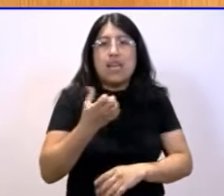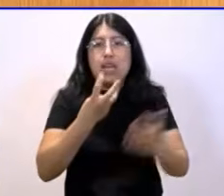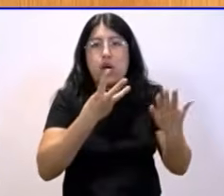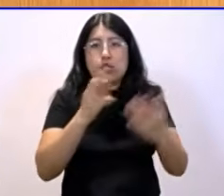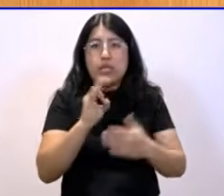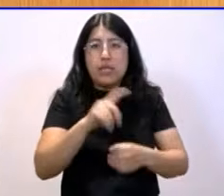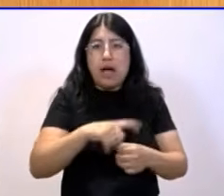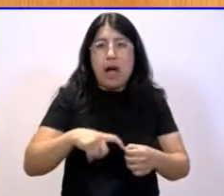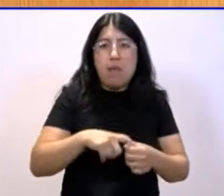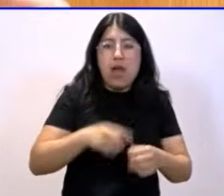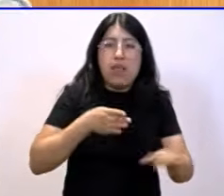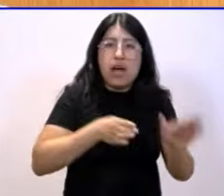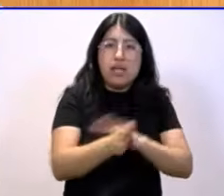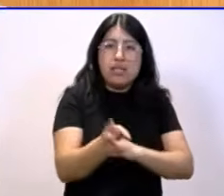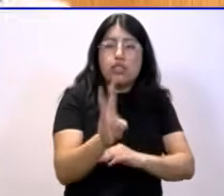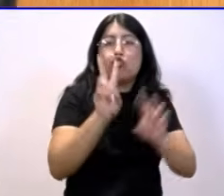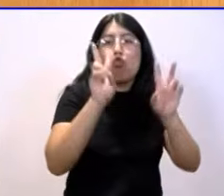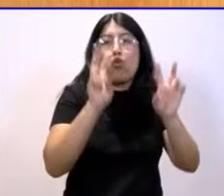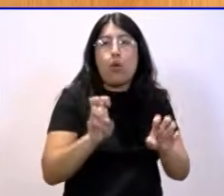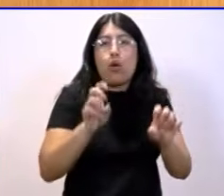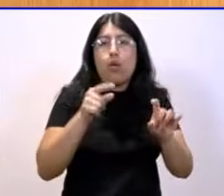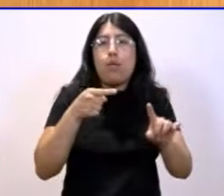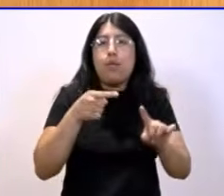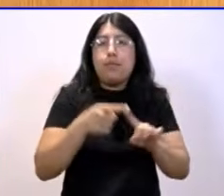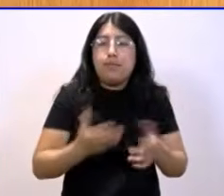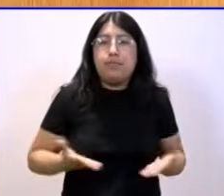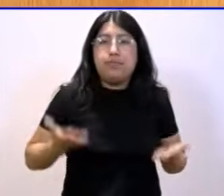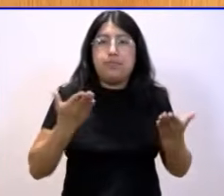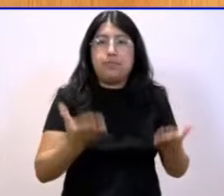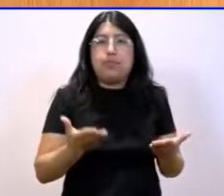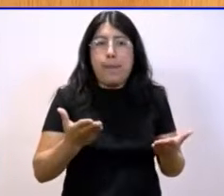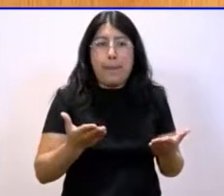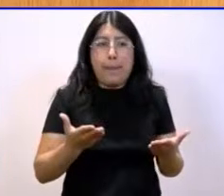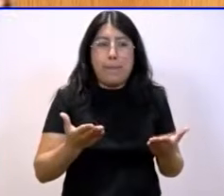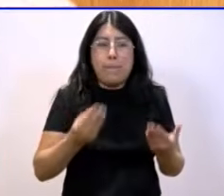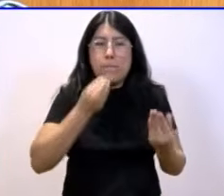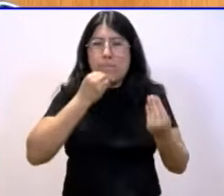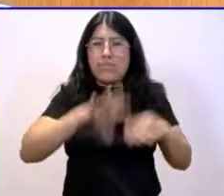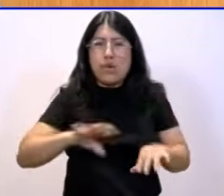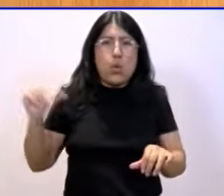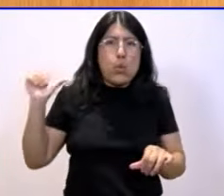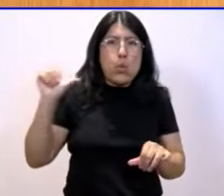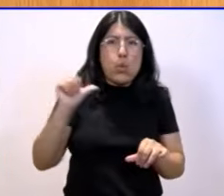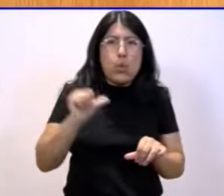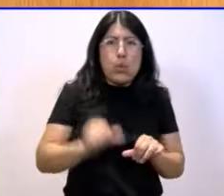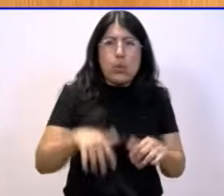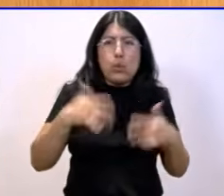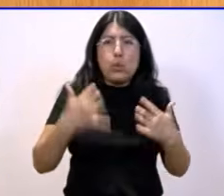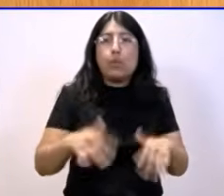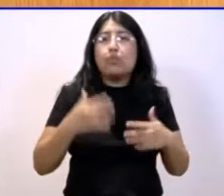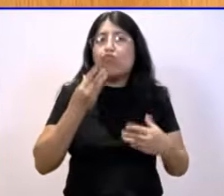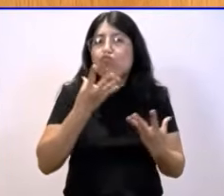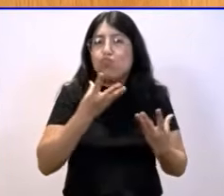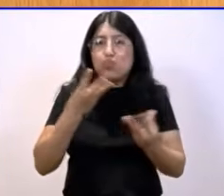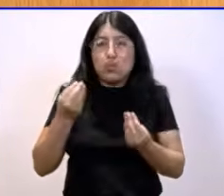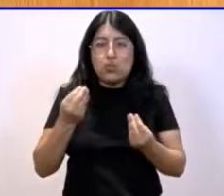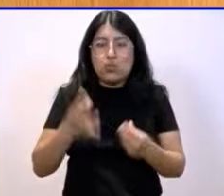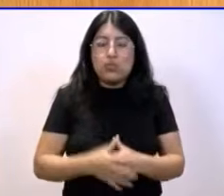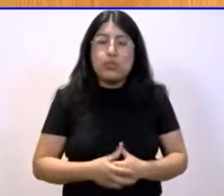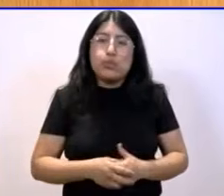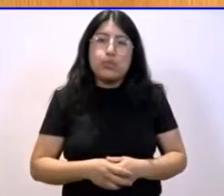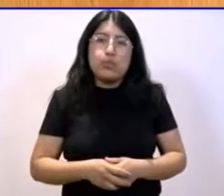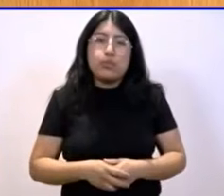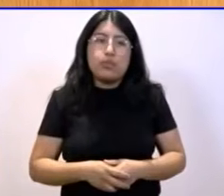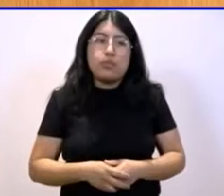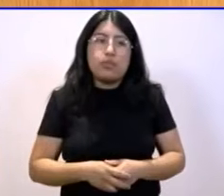plazas de nuevo acceso en nuestra comunidad autónoma en la oferta de empleo público, que será histórica en todos los años de la Comunidad de La Rioja. ¿Y